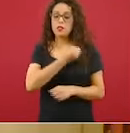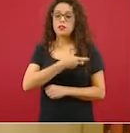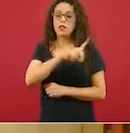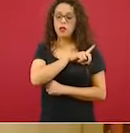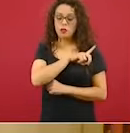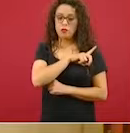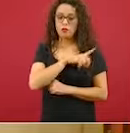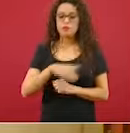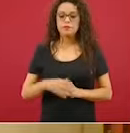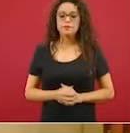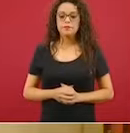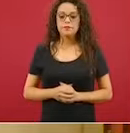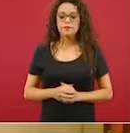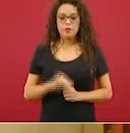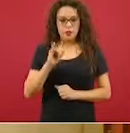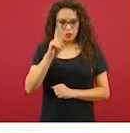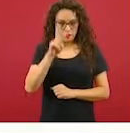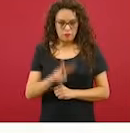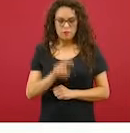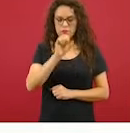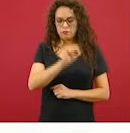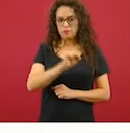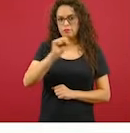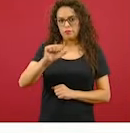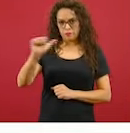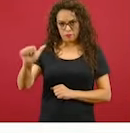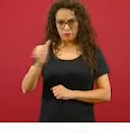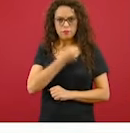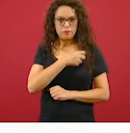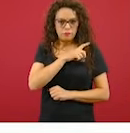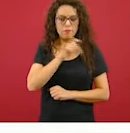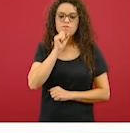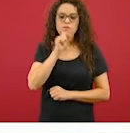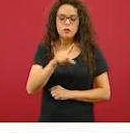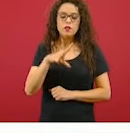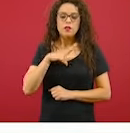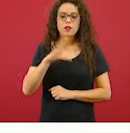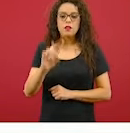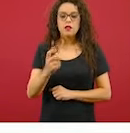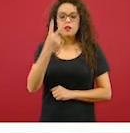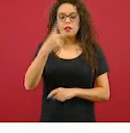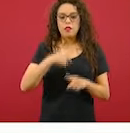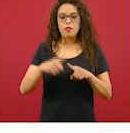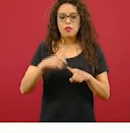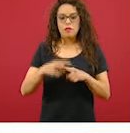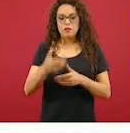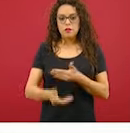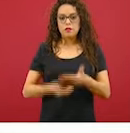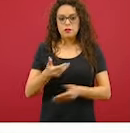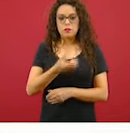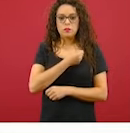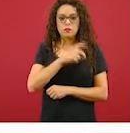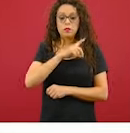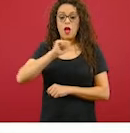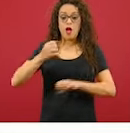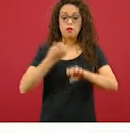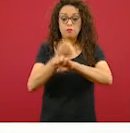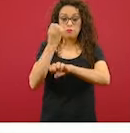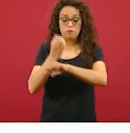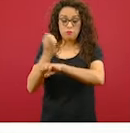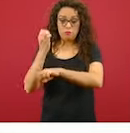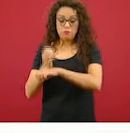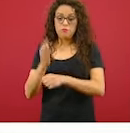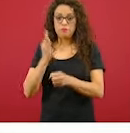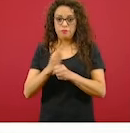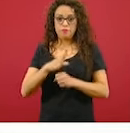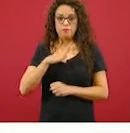la Secretaría, y cuando hablamos de la Secretaría de Salud, hablamos también de los 32 servicios de salud estatales que actualmente